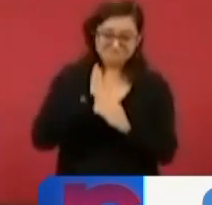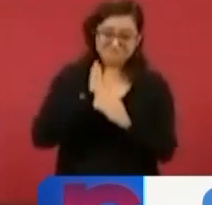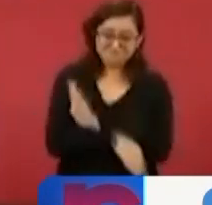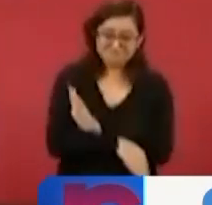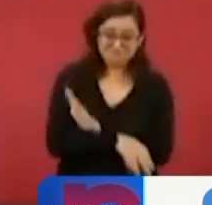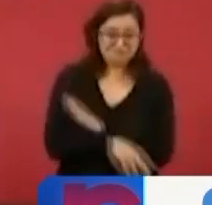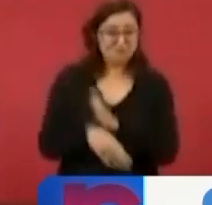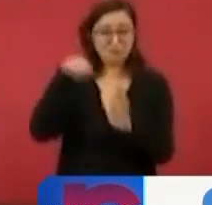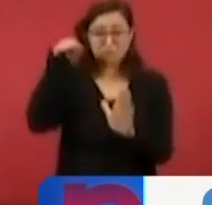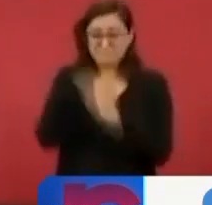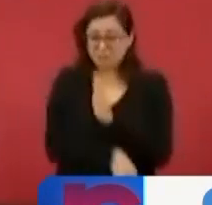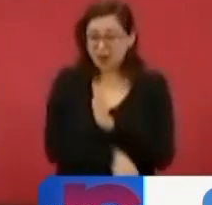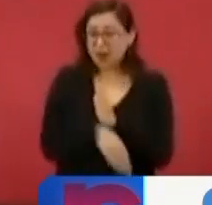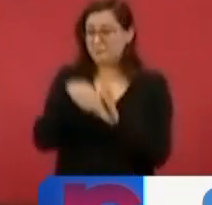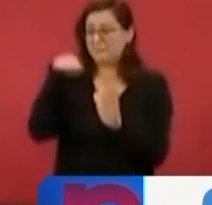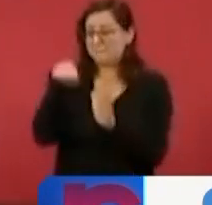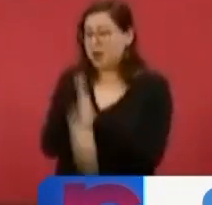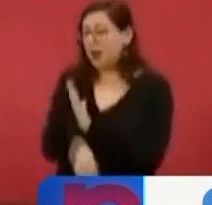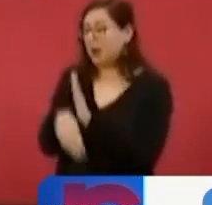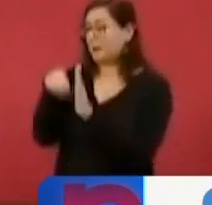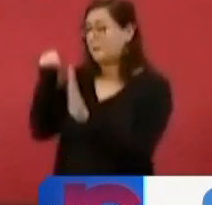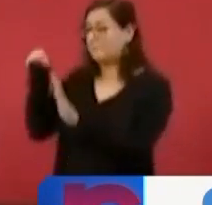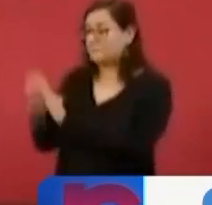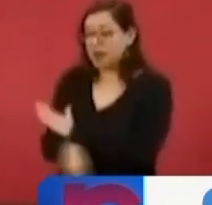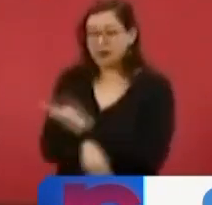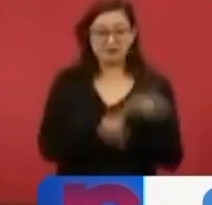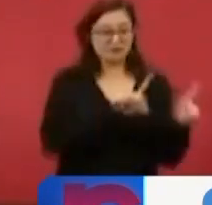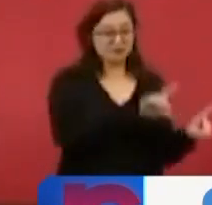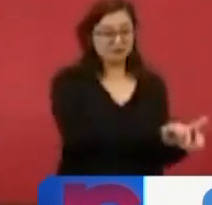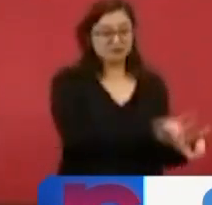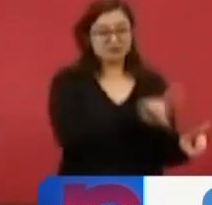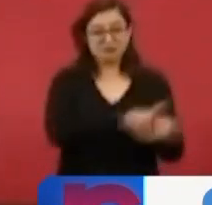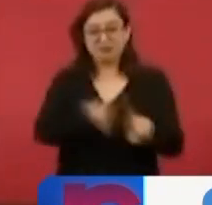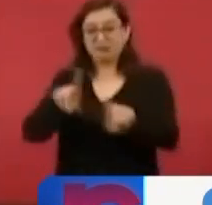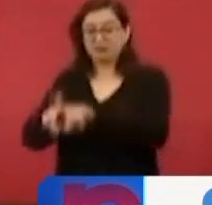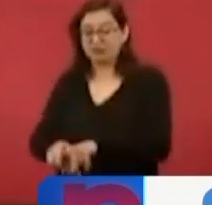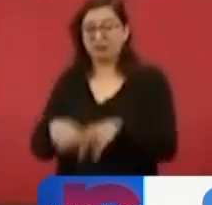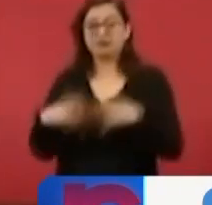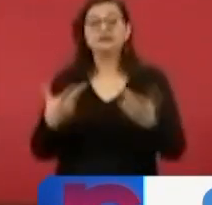Esa descomposición, esa crisis, es con una transformación.